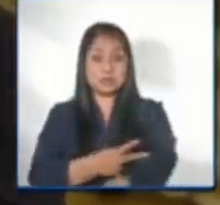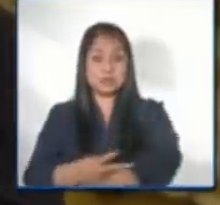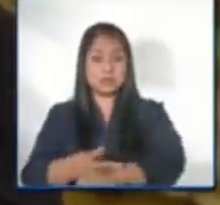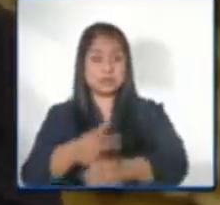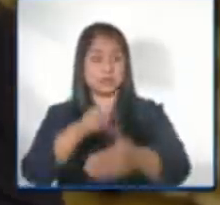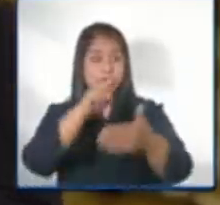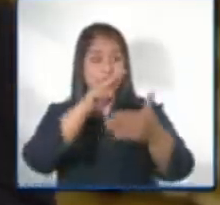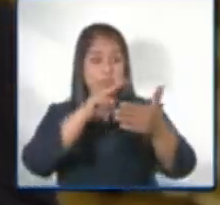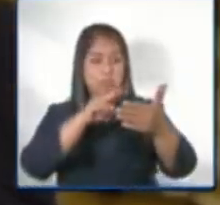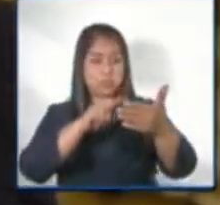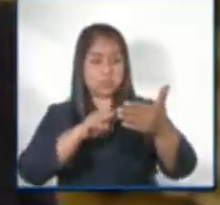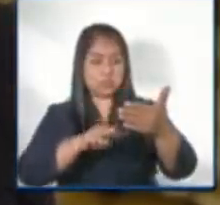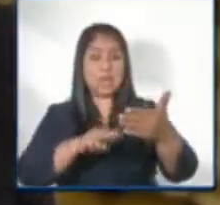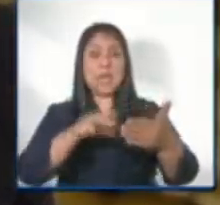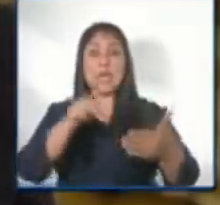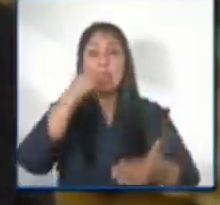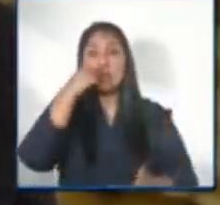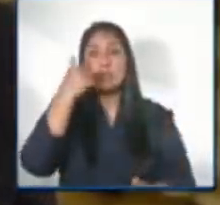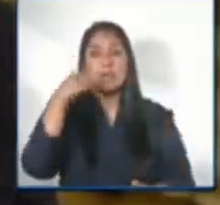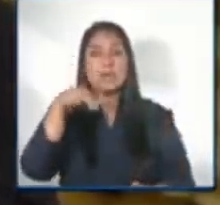de Atanasio Tzul